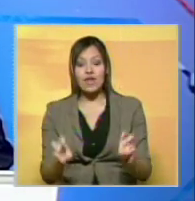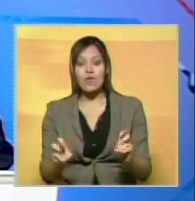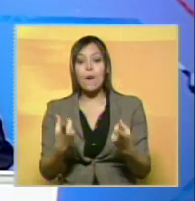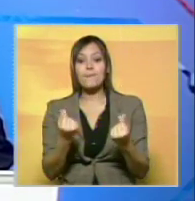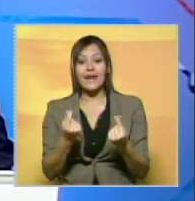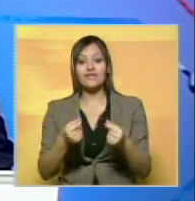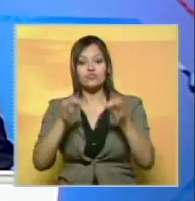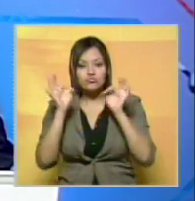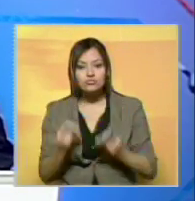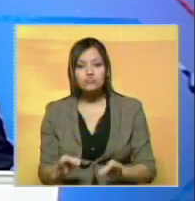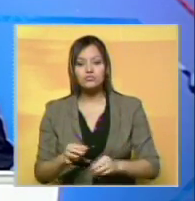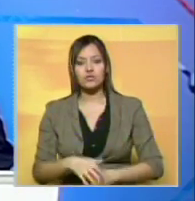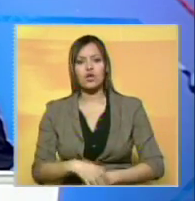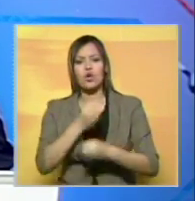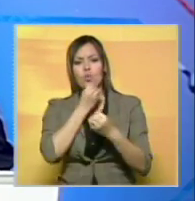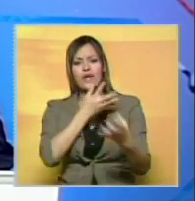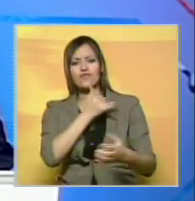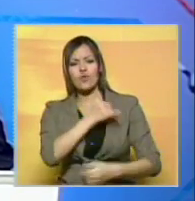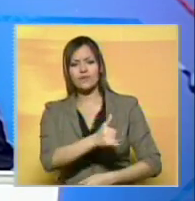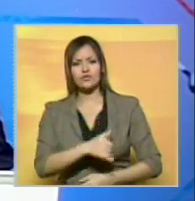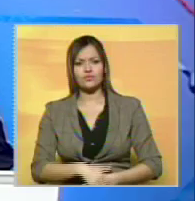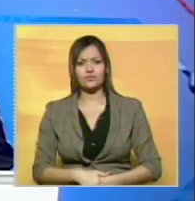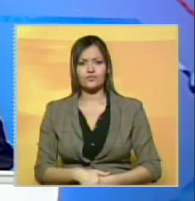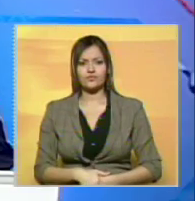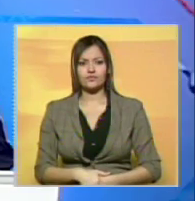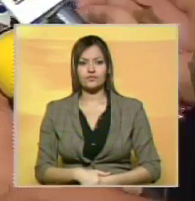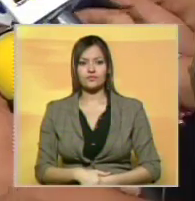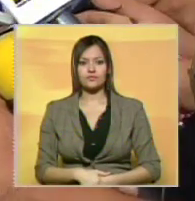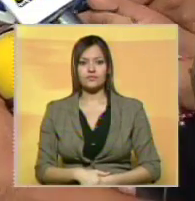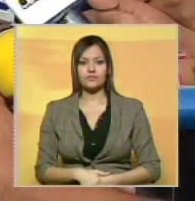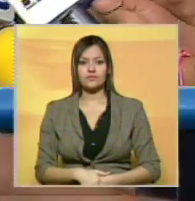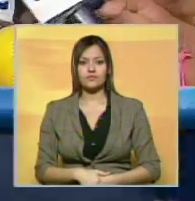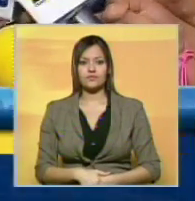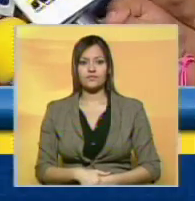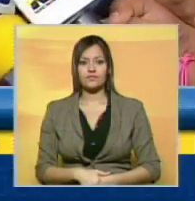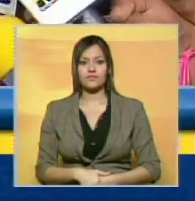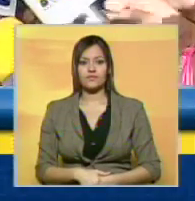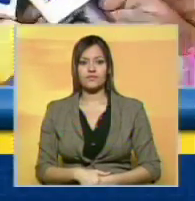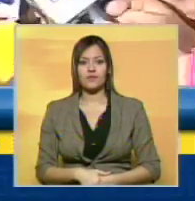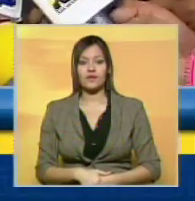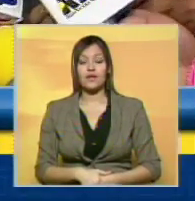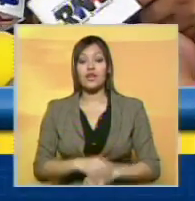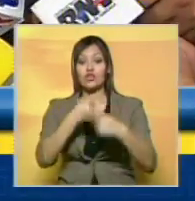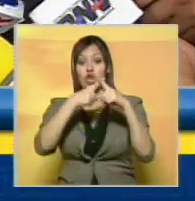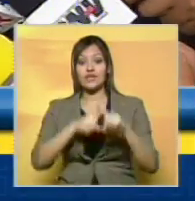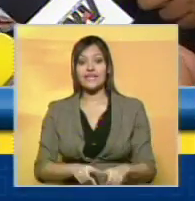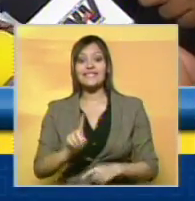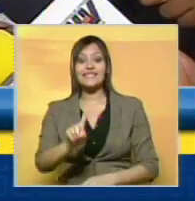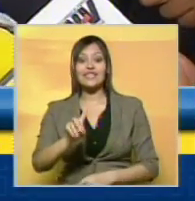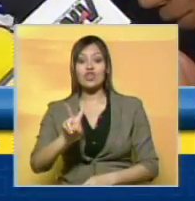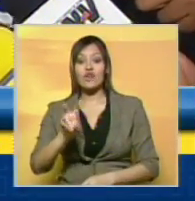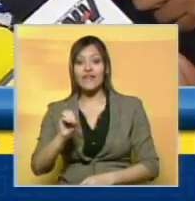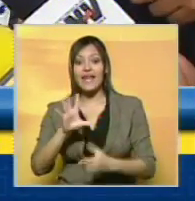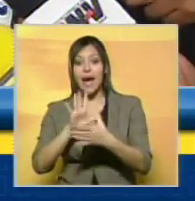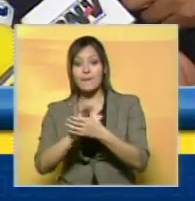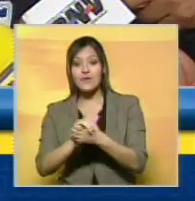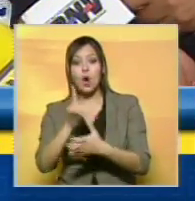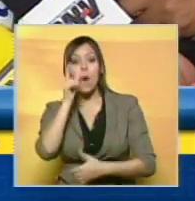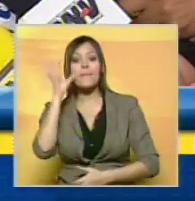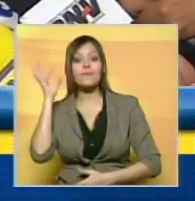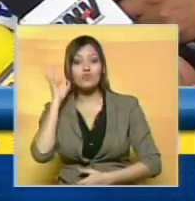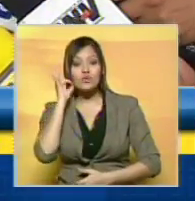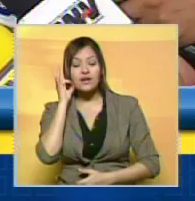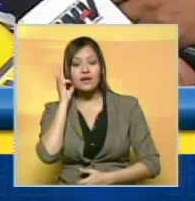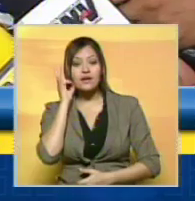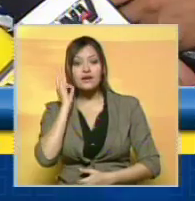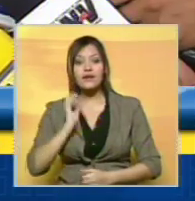precios justos. Escuchemos parte de sus declaraciones. Tenemos un total de 120 compañeros y compañeras